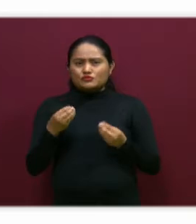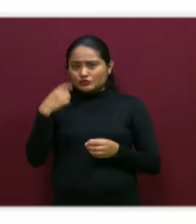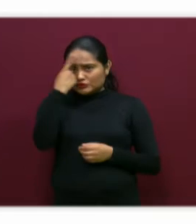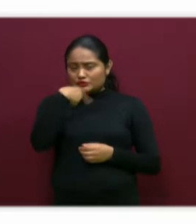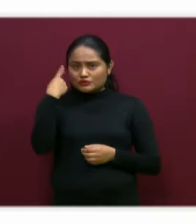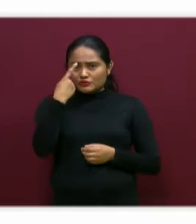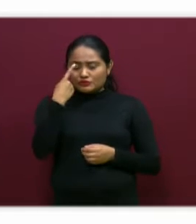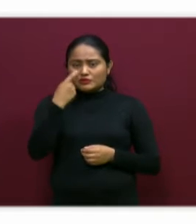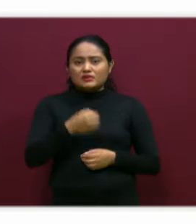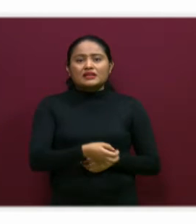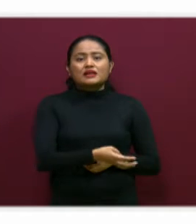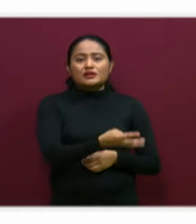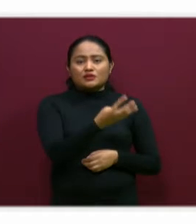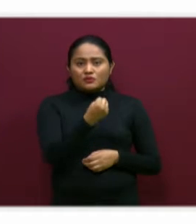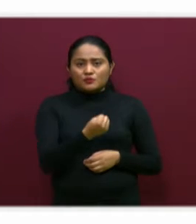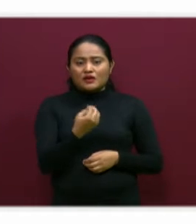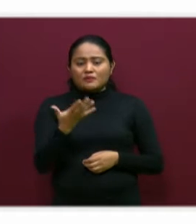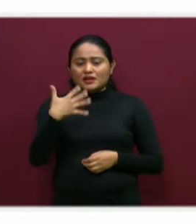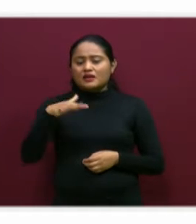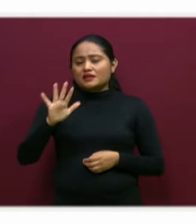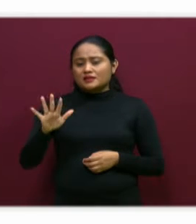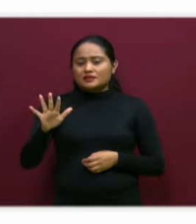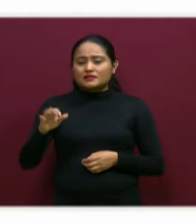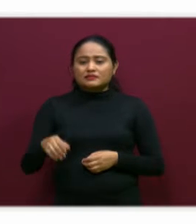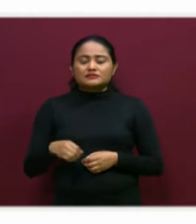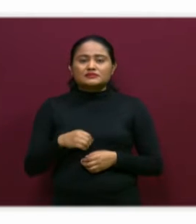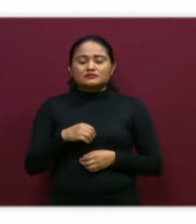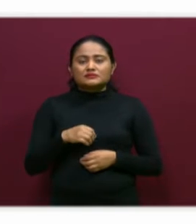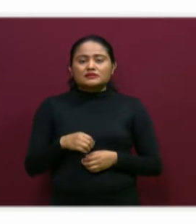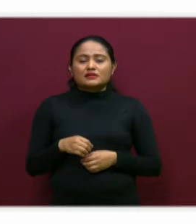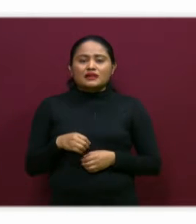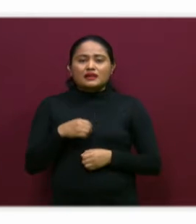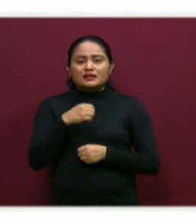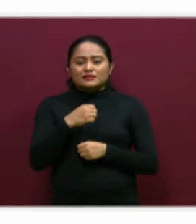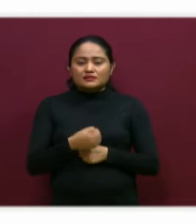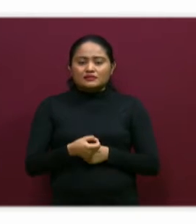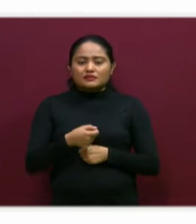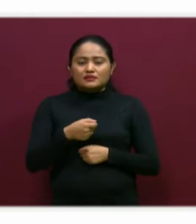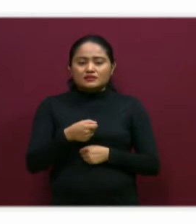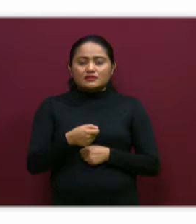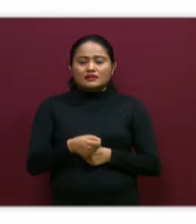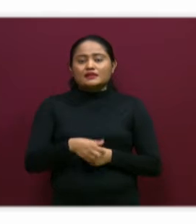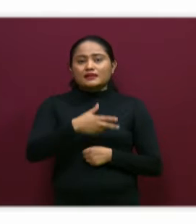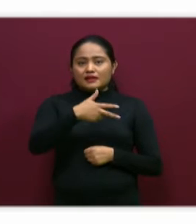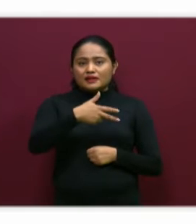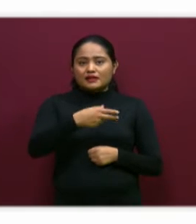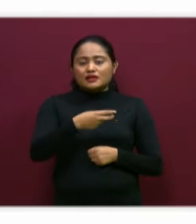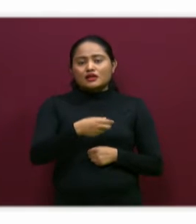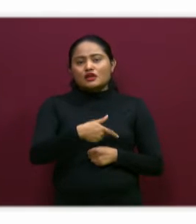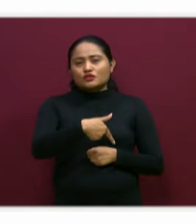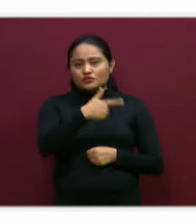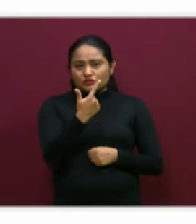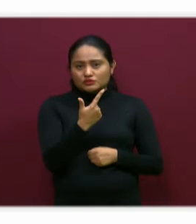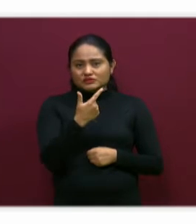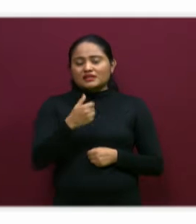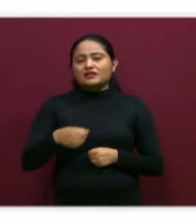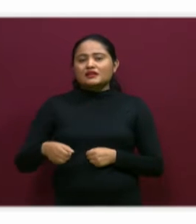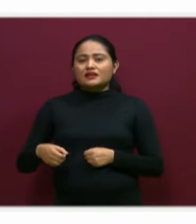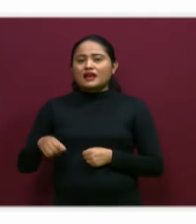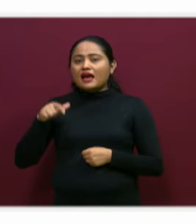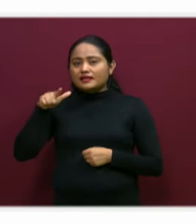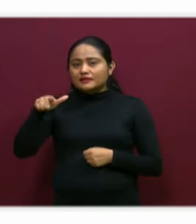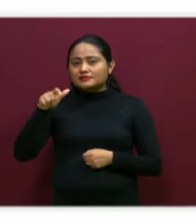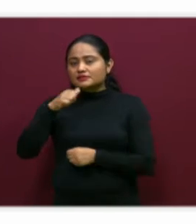de edades de 8 a 12 o grupos de 13 a 17 años estos talleres van enfocados más